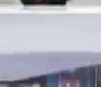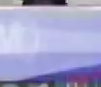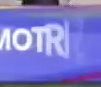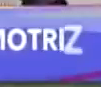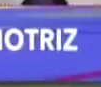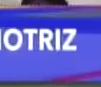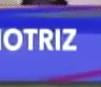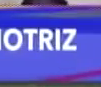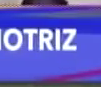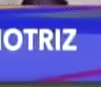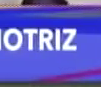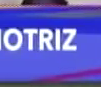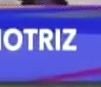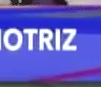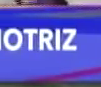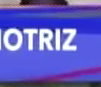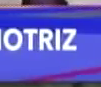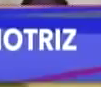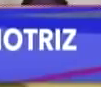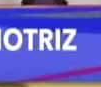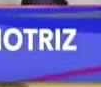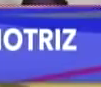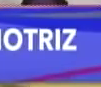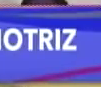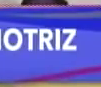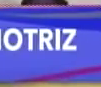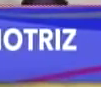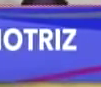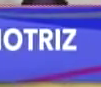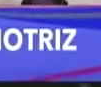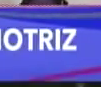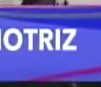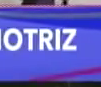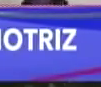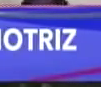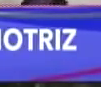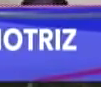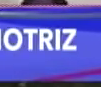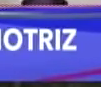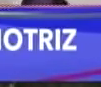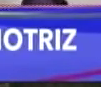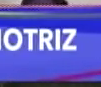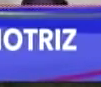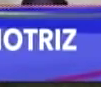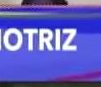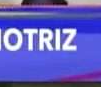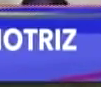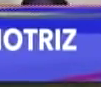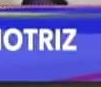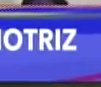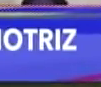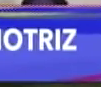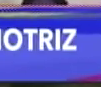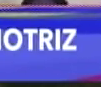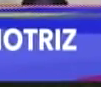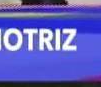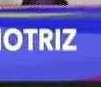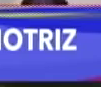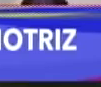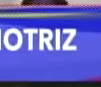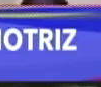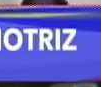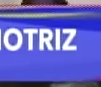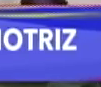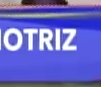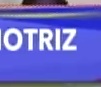china-venezolana, la fábrica Chery. Aquí me encuentro con su gerente general, compañero Ortegano, la